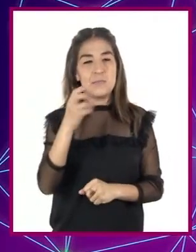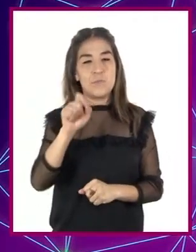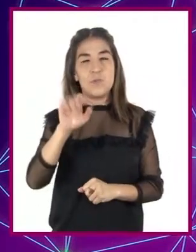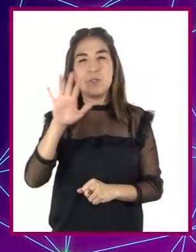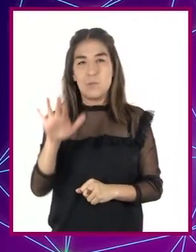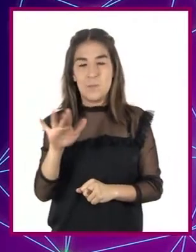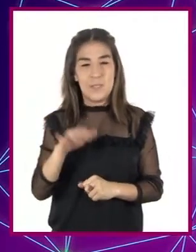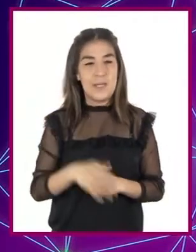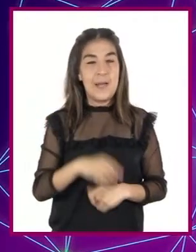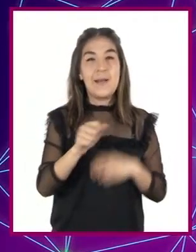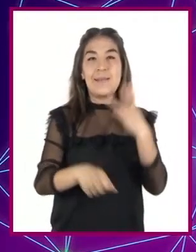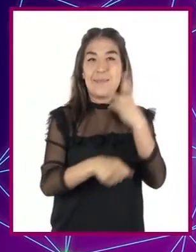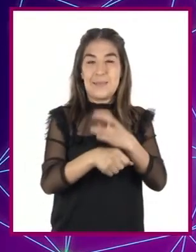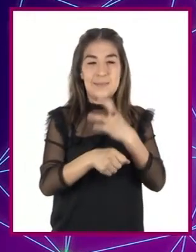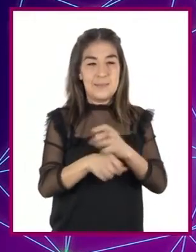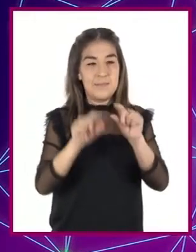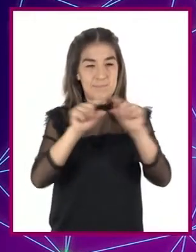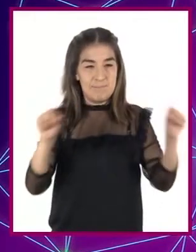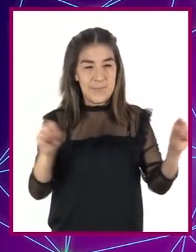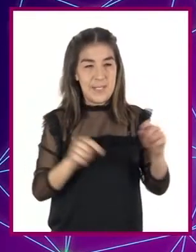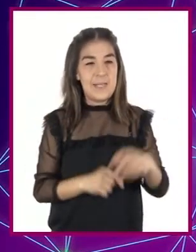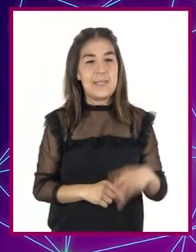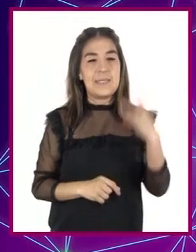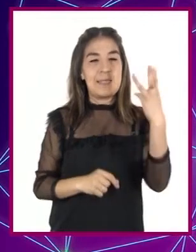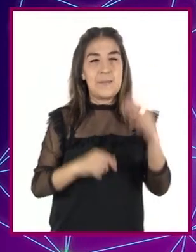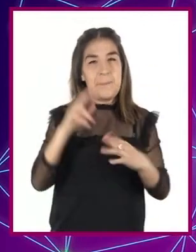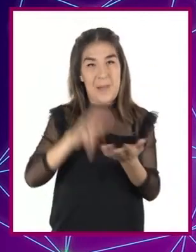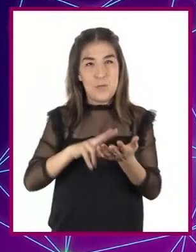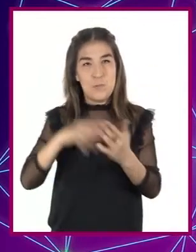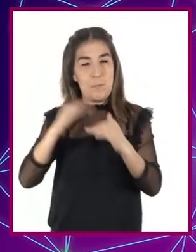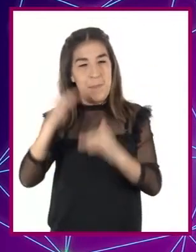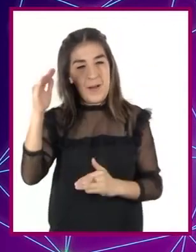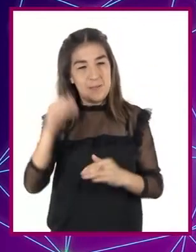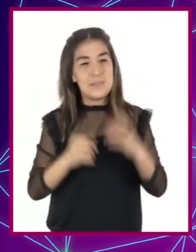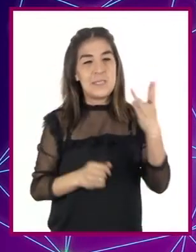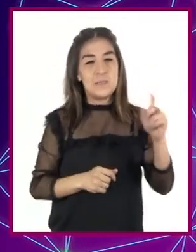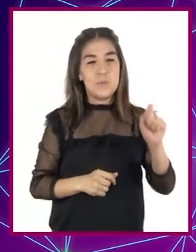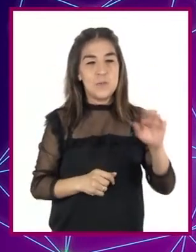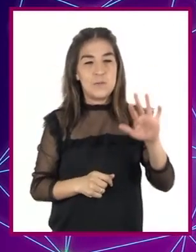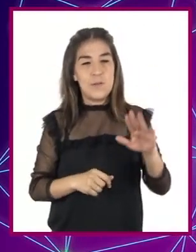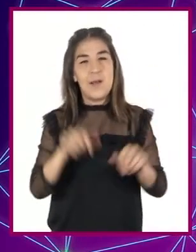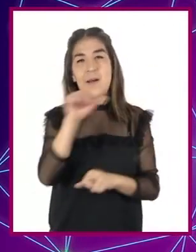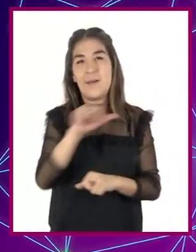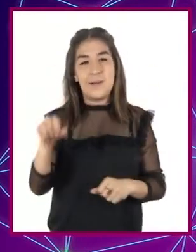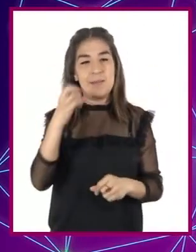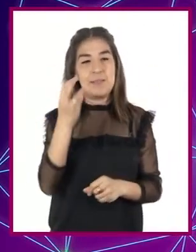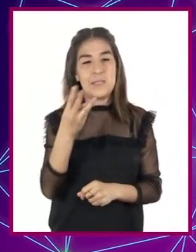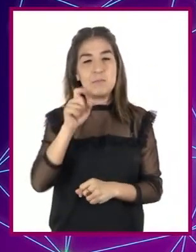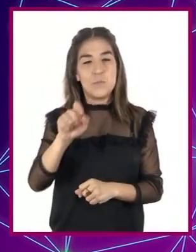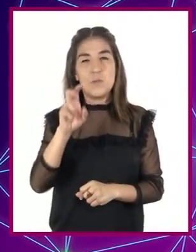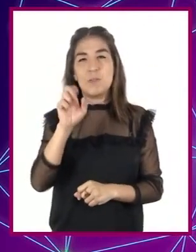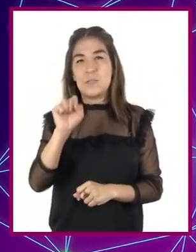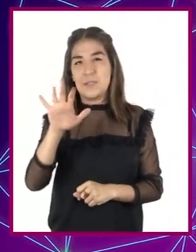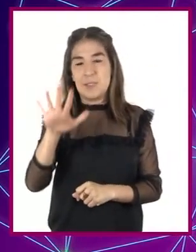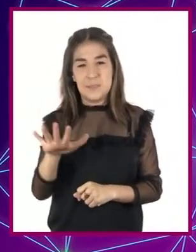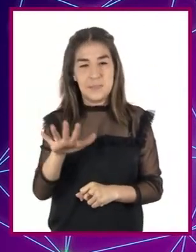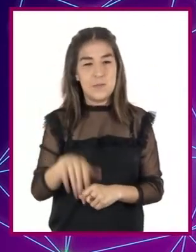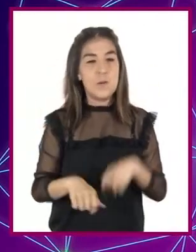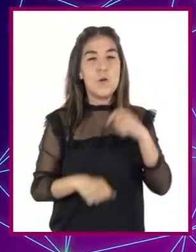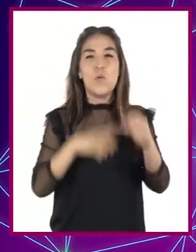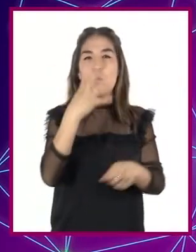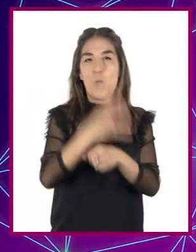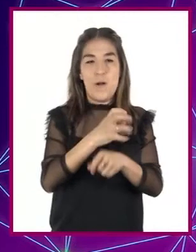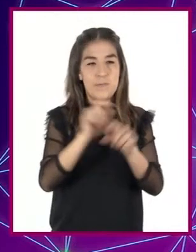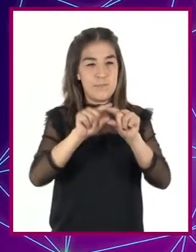3.50. El tercero, de valores mayores que 3.50 hasta 3.65. El cuarto